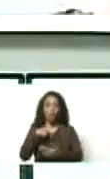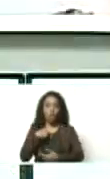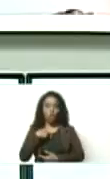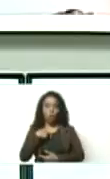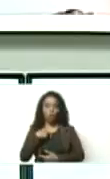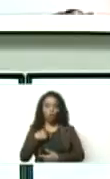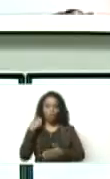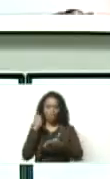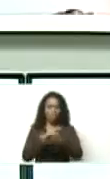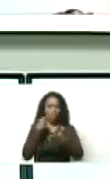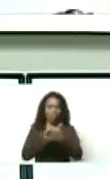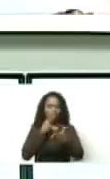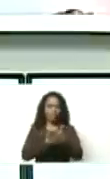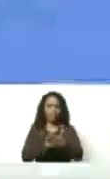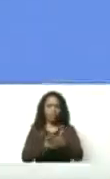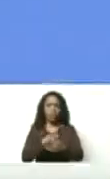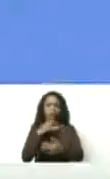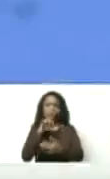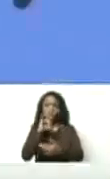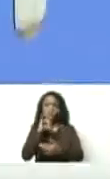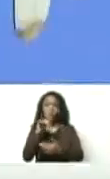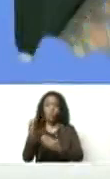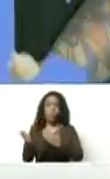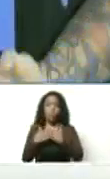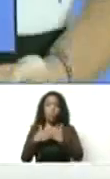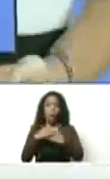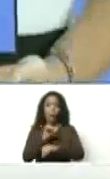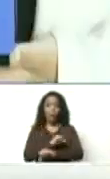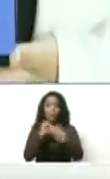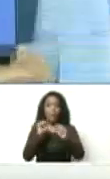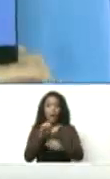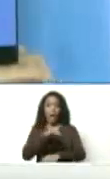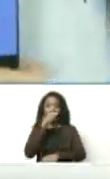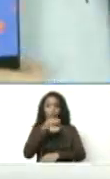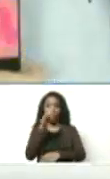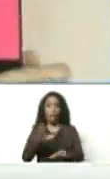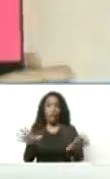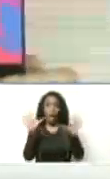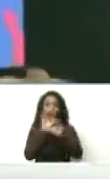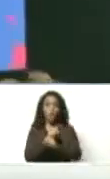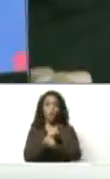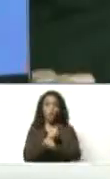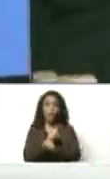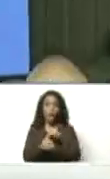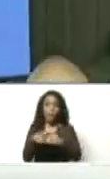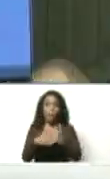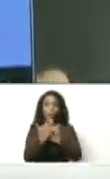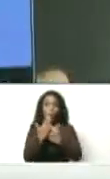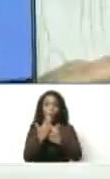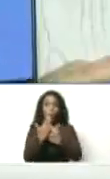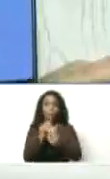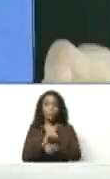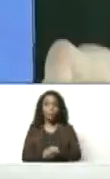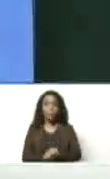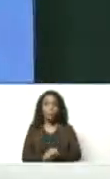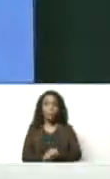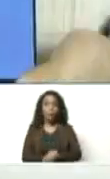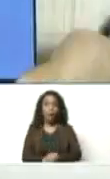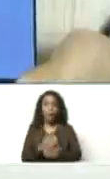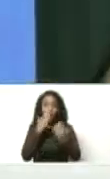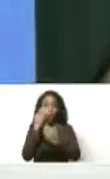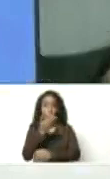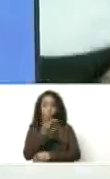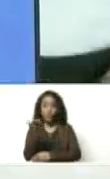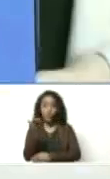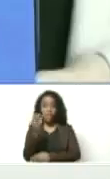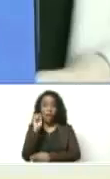encima. Recibo reporte en la mañana, en la tarde, en la noche, en la madrugada. Usted